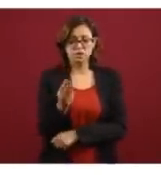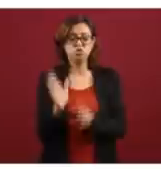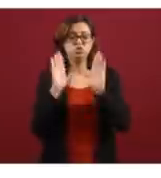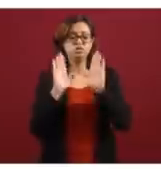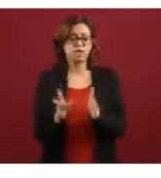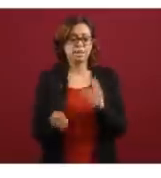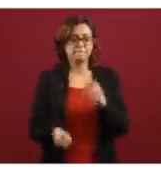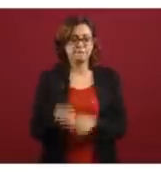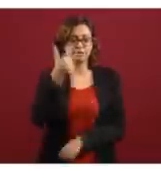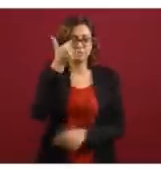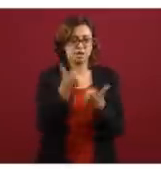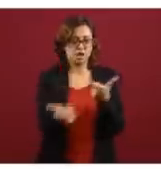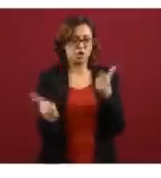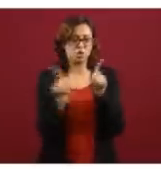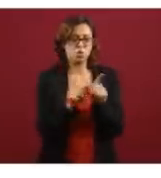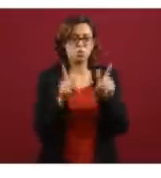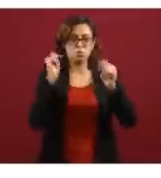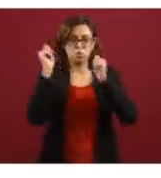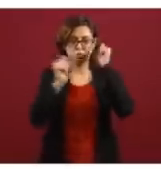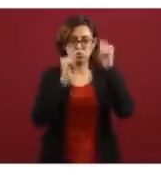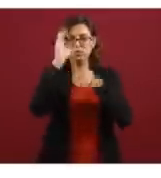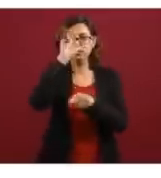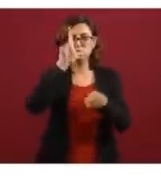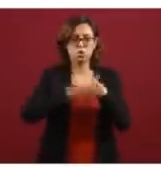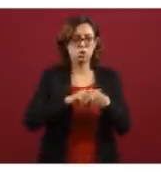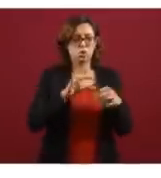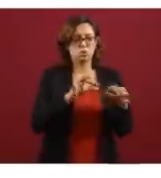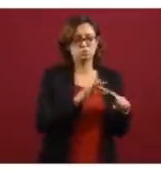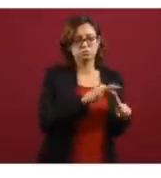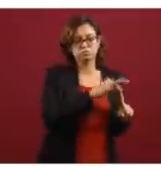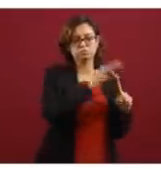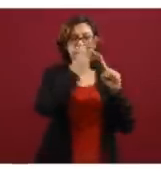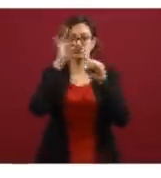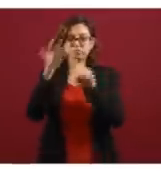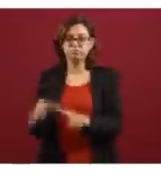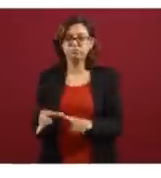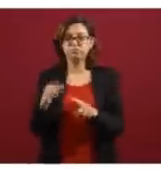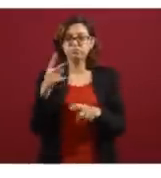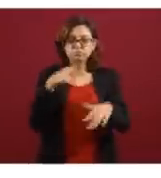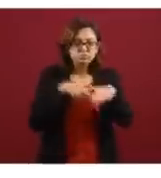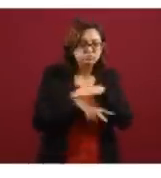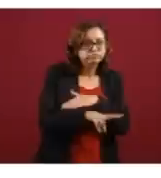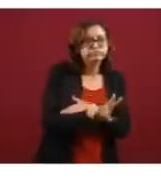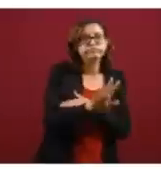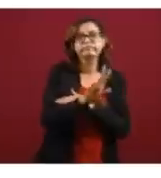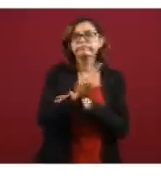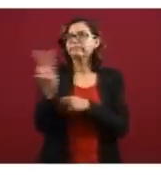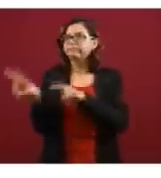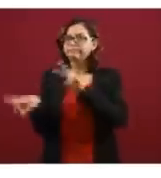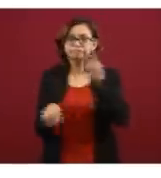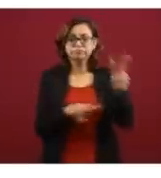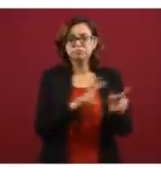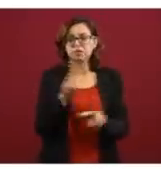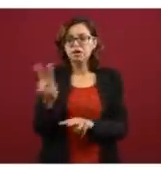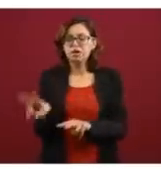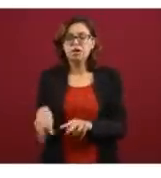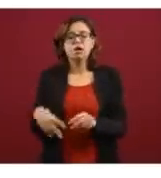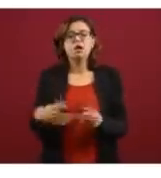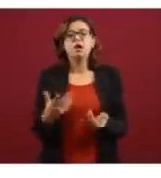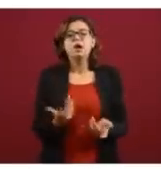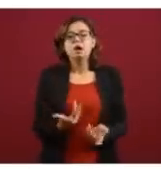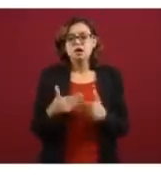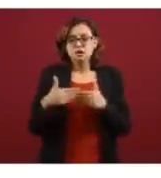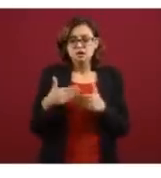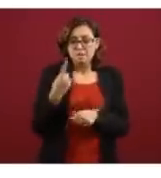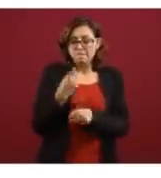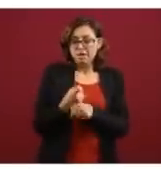un grupo cultural calmecac para que vieran cómo está el centro. Estuvieron ahí algunos días, y a